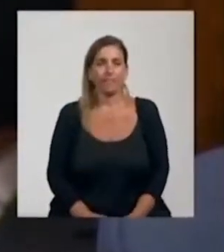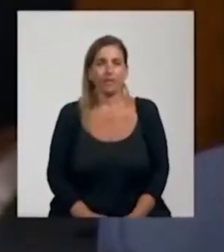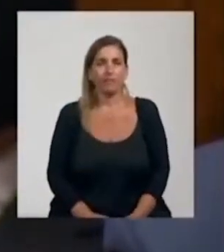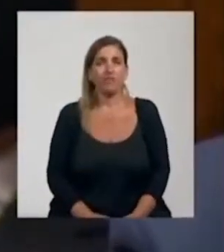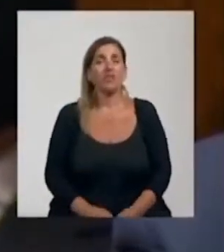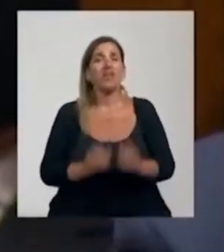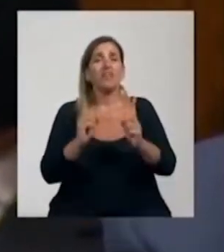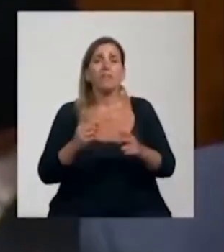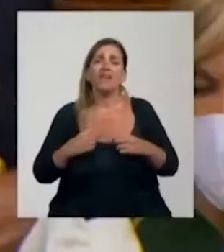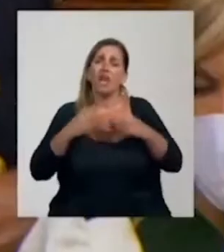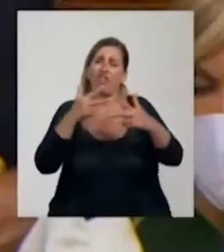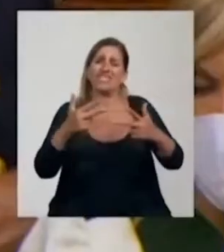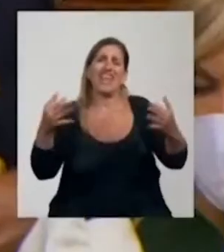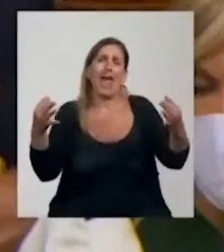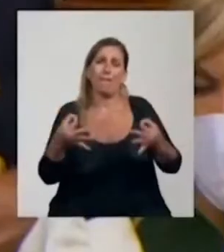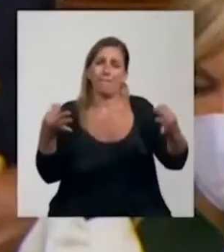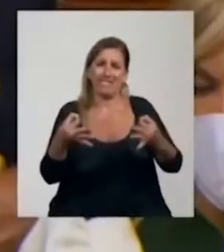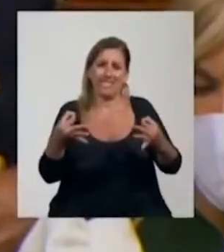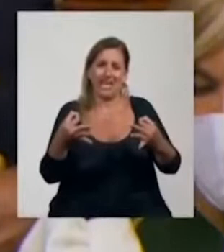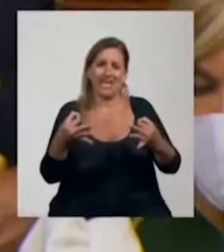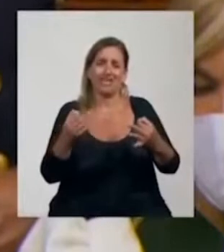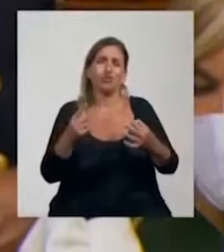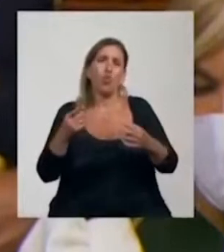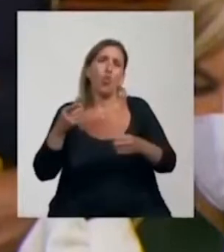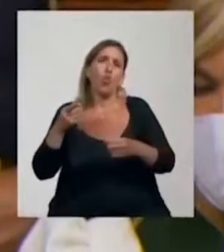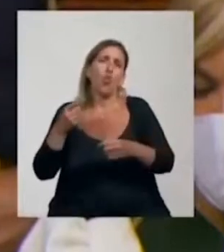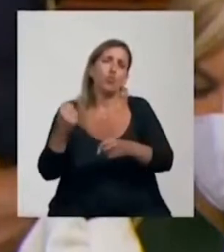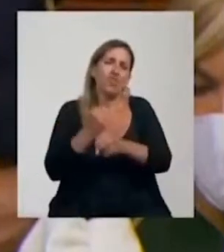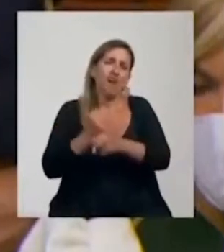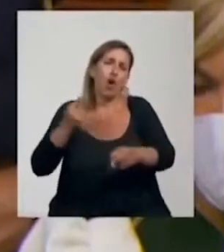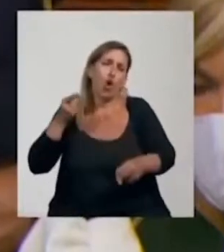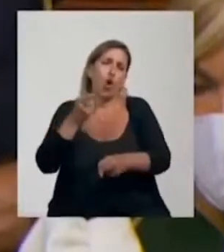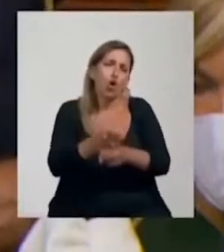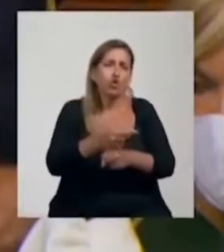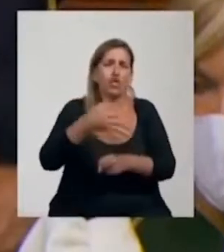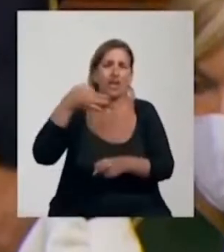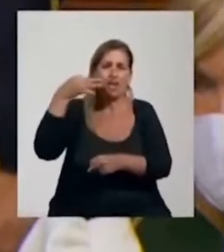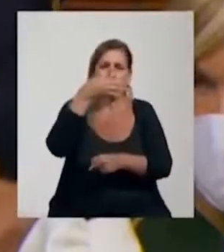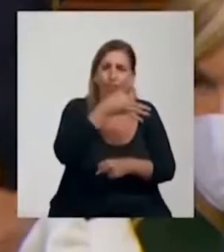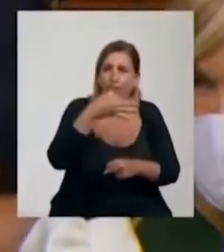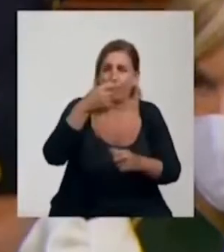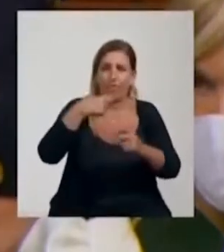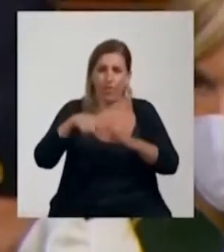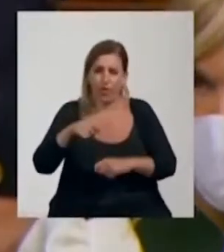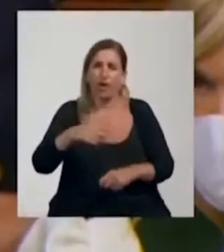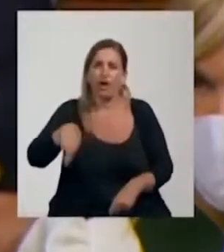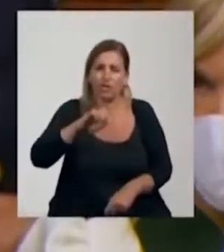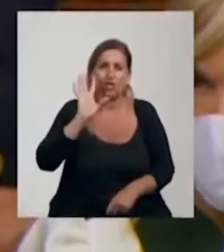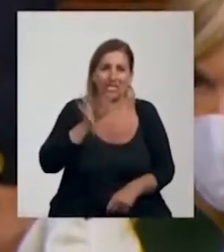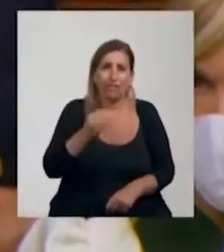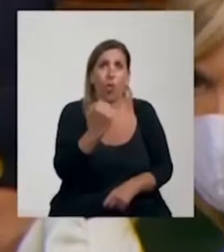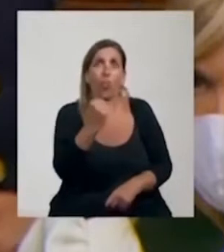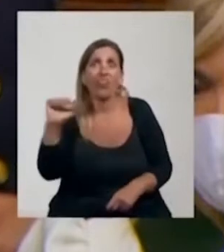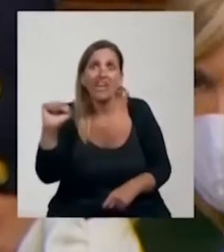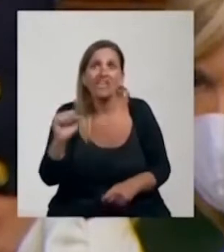Una mención especial merece el combate al narcotráfico, que sabemos que en sí es un delito,